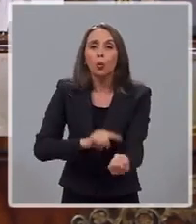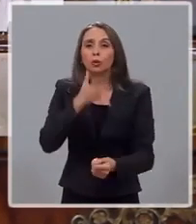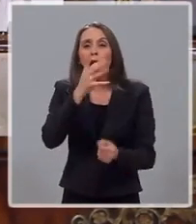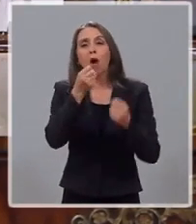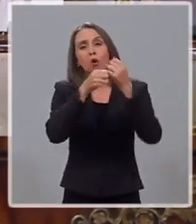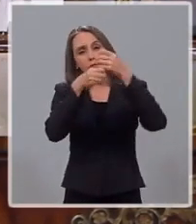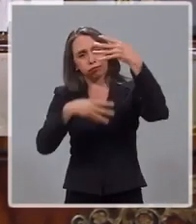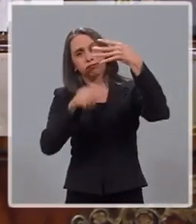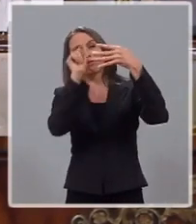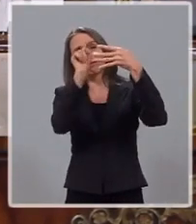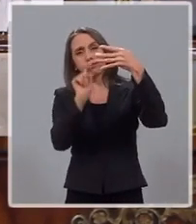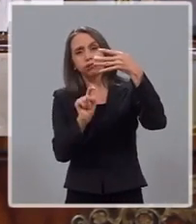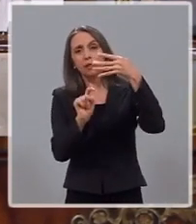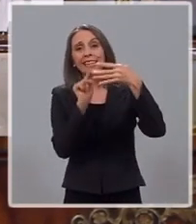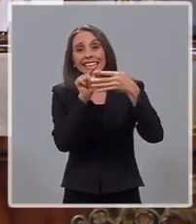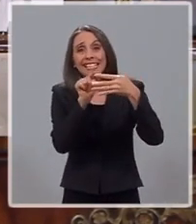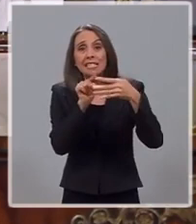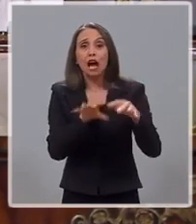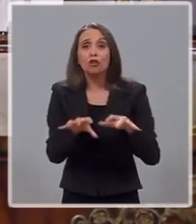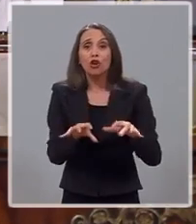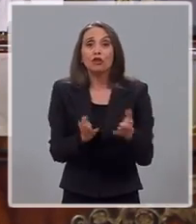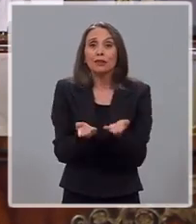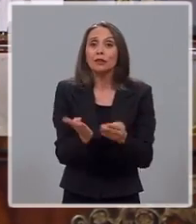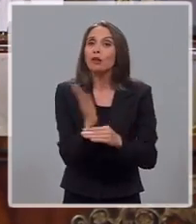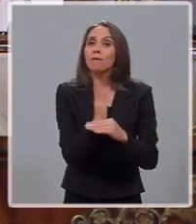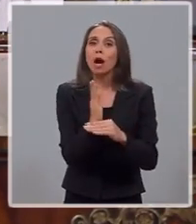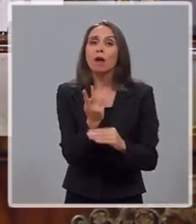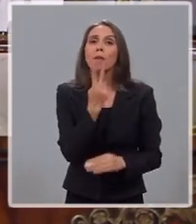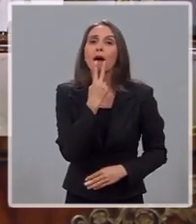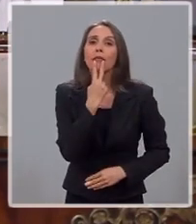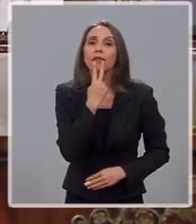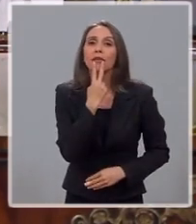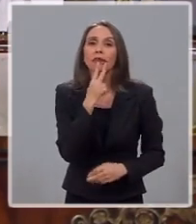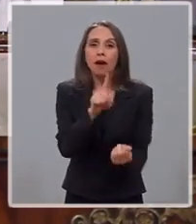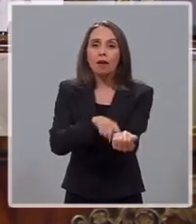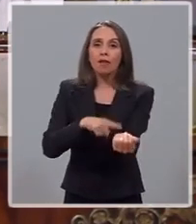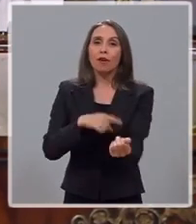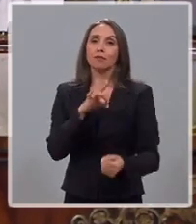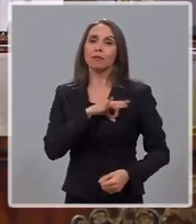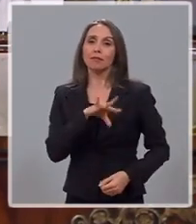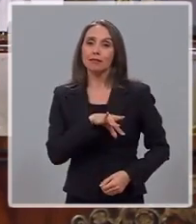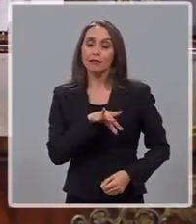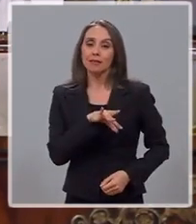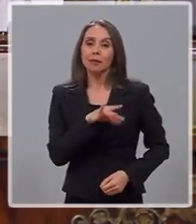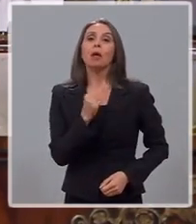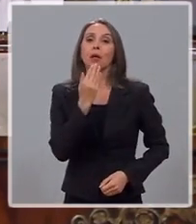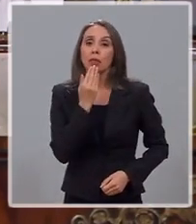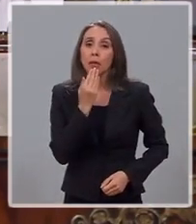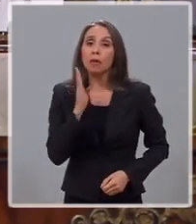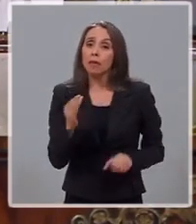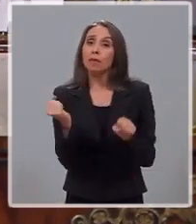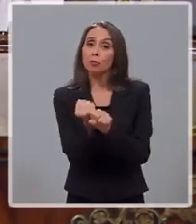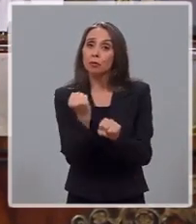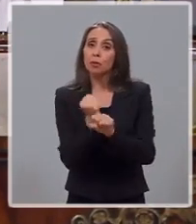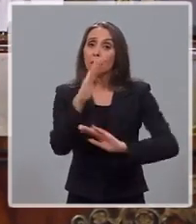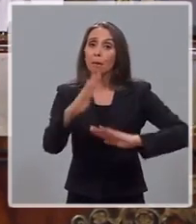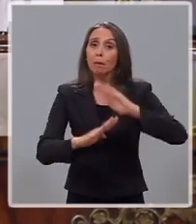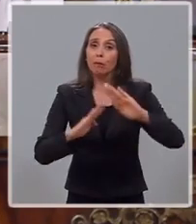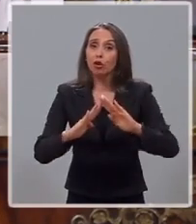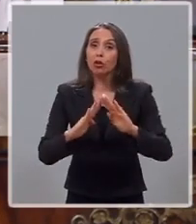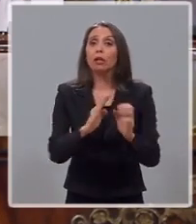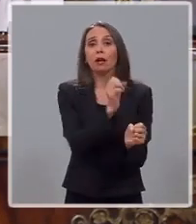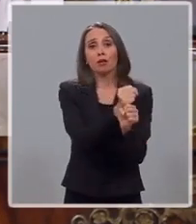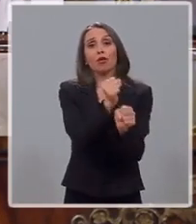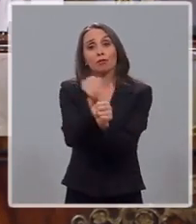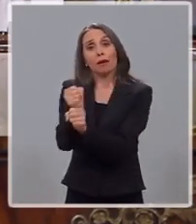tantos otros que son fundamentales para la vida de las familias chilenas y también tenemos que trabajar para proteger los empleos